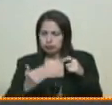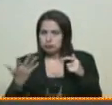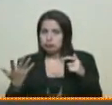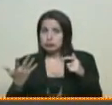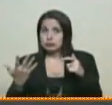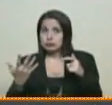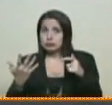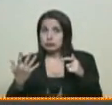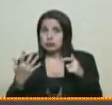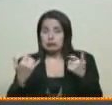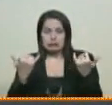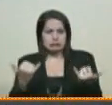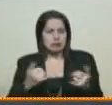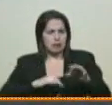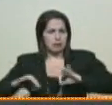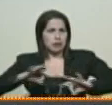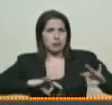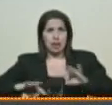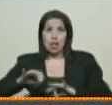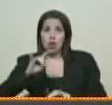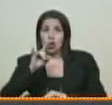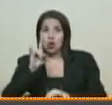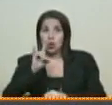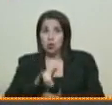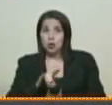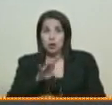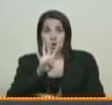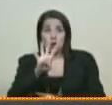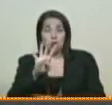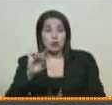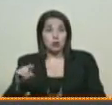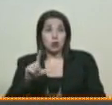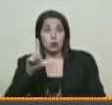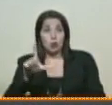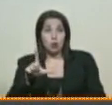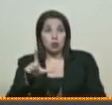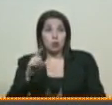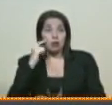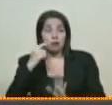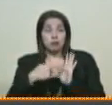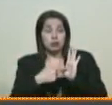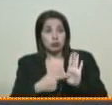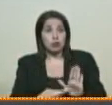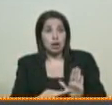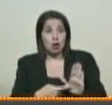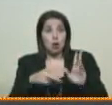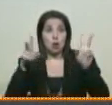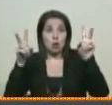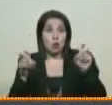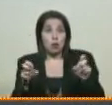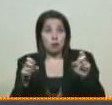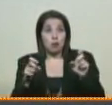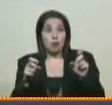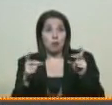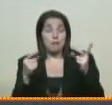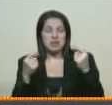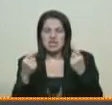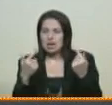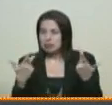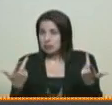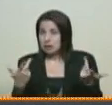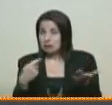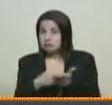Estamos preparados ya desde el lunes 4 de junio. Ya voy a mostrar los nuevos billetes. Sí, pero la solución